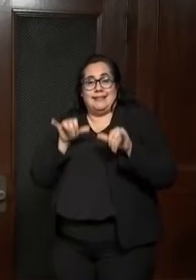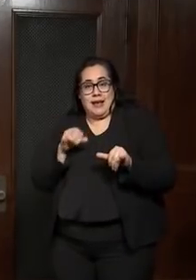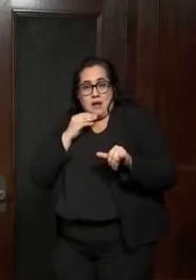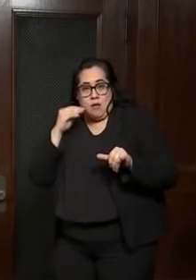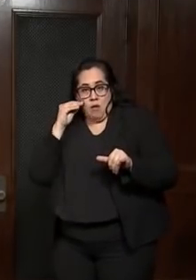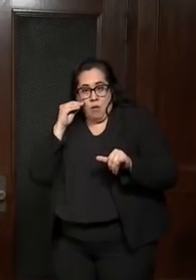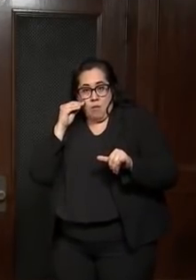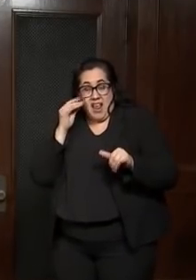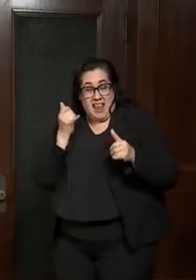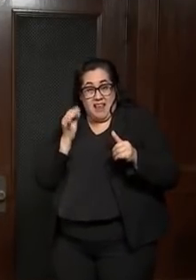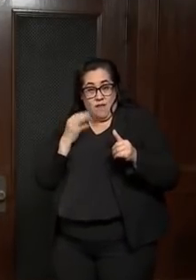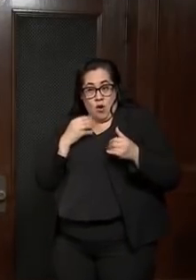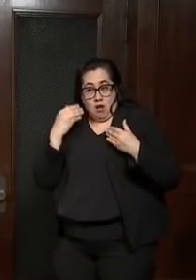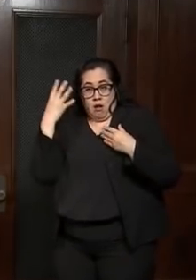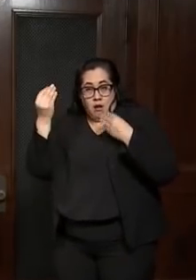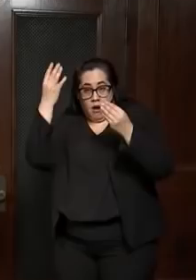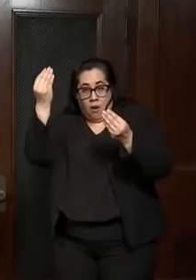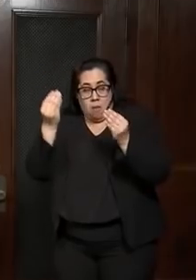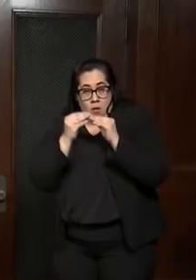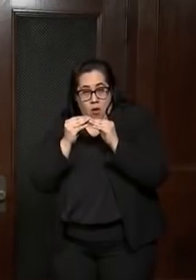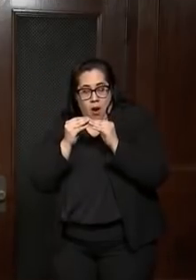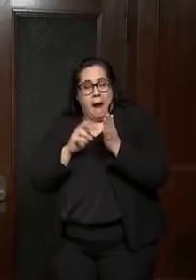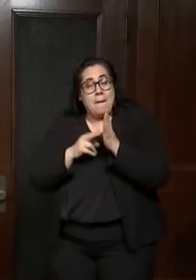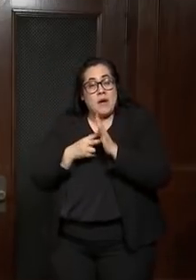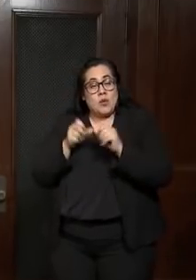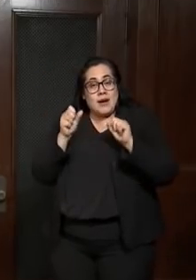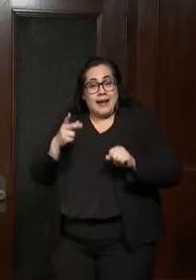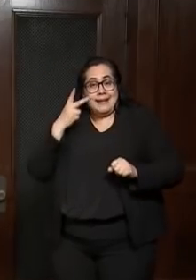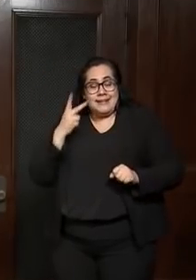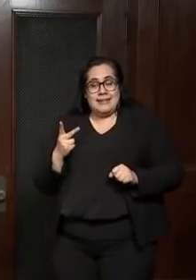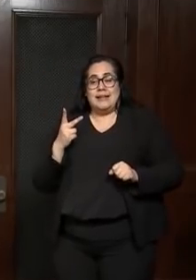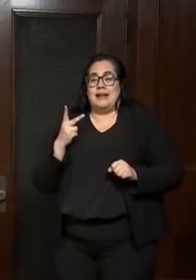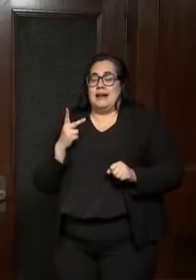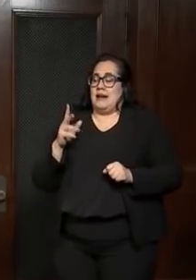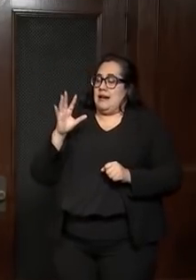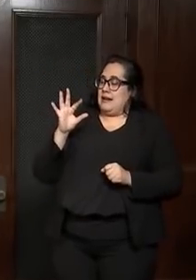casa, ahora podremos llegar a ver que el